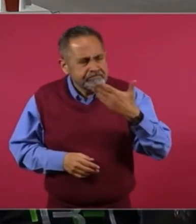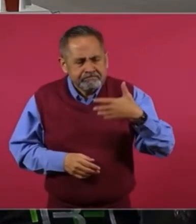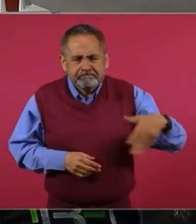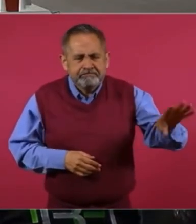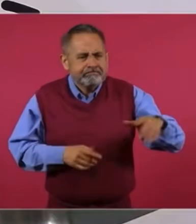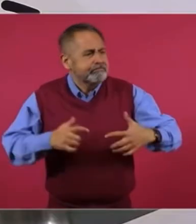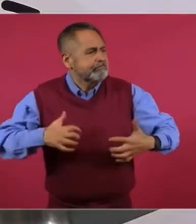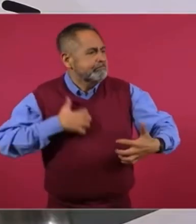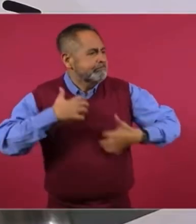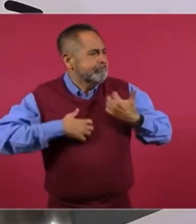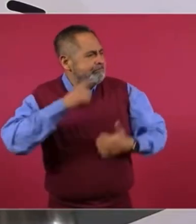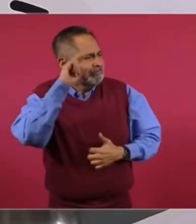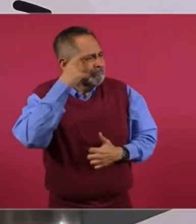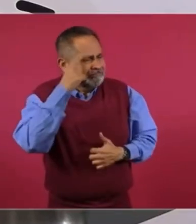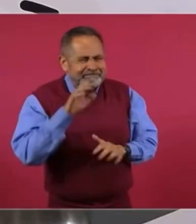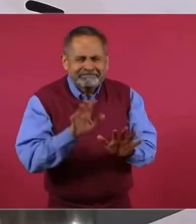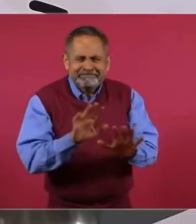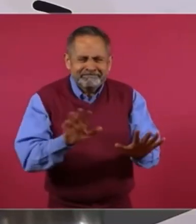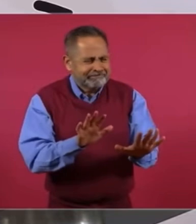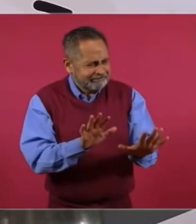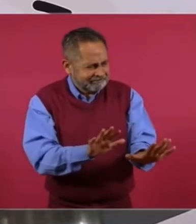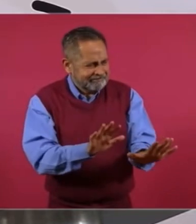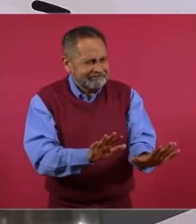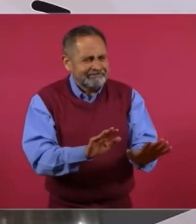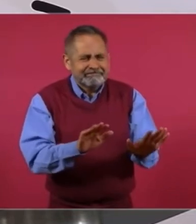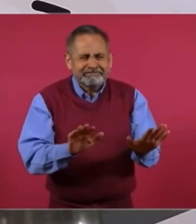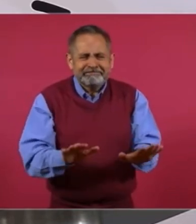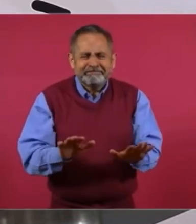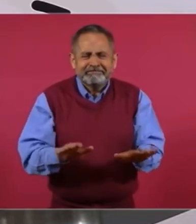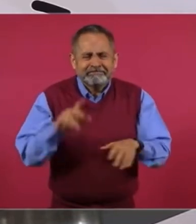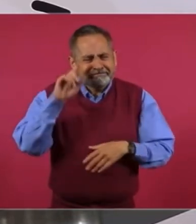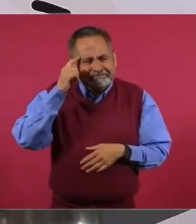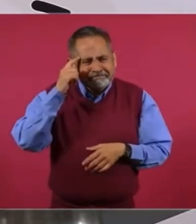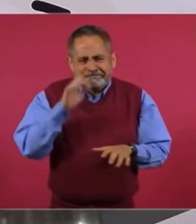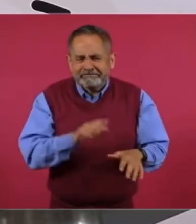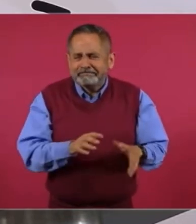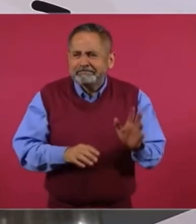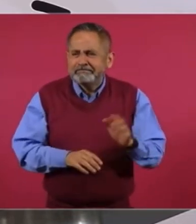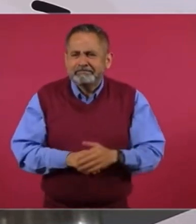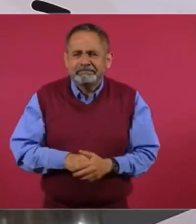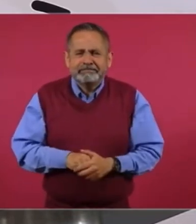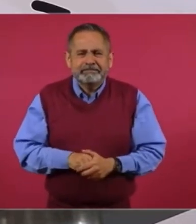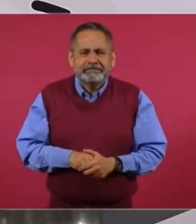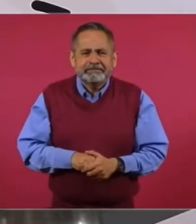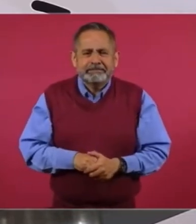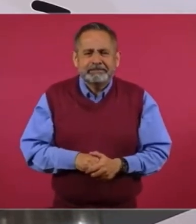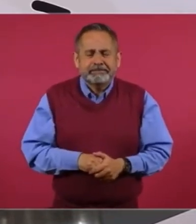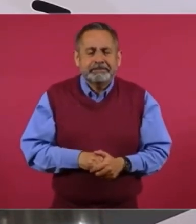la democracia, que viva el Plan C, que viva Morena, que viva AMLO, que viva México y que viva Claudia Sheinbaum.